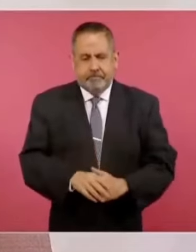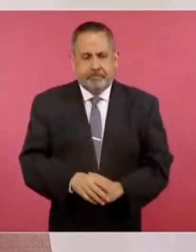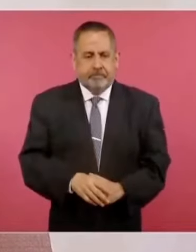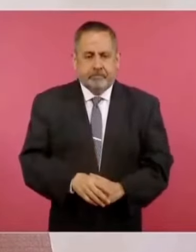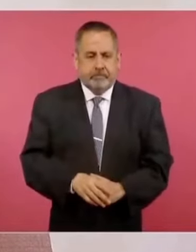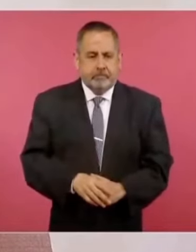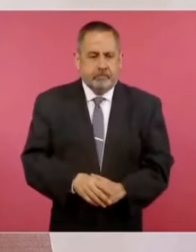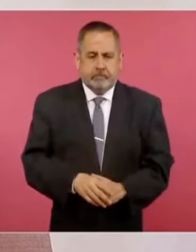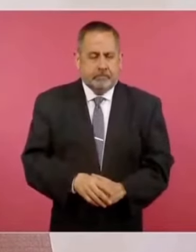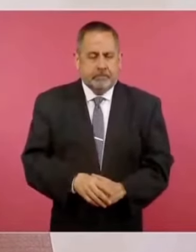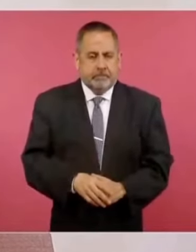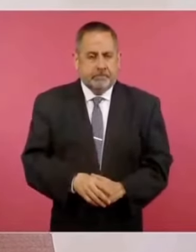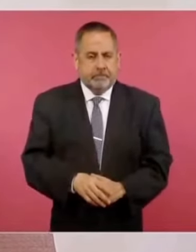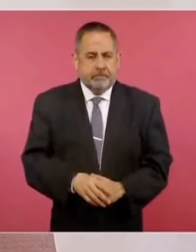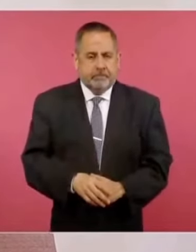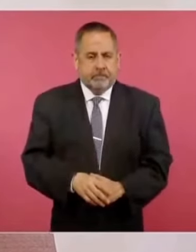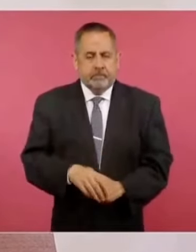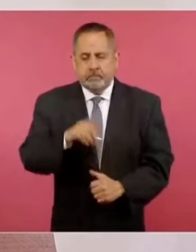nuestra